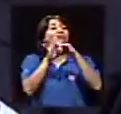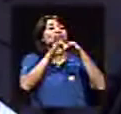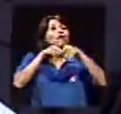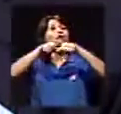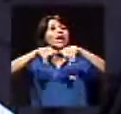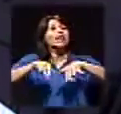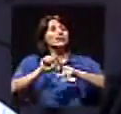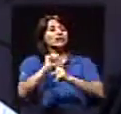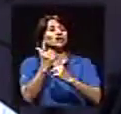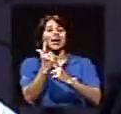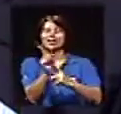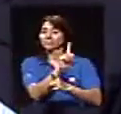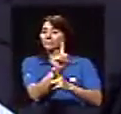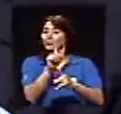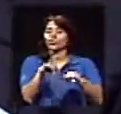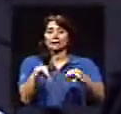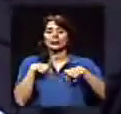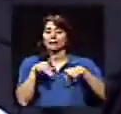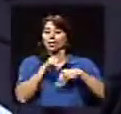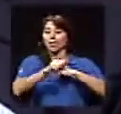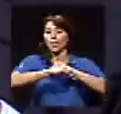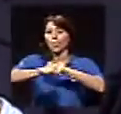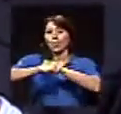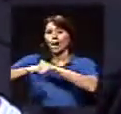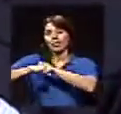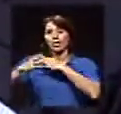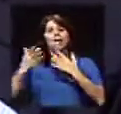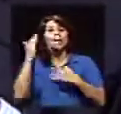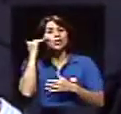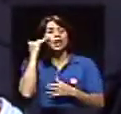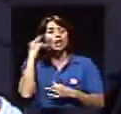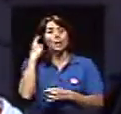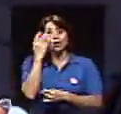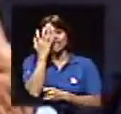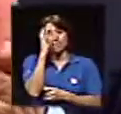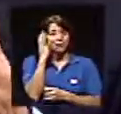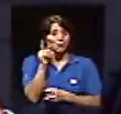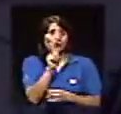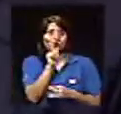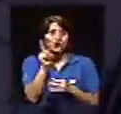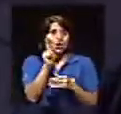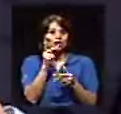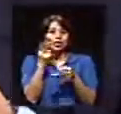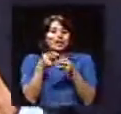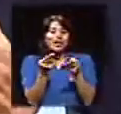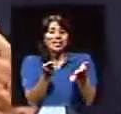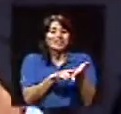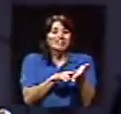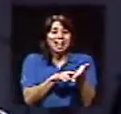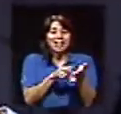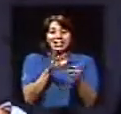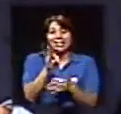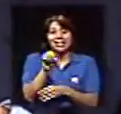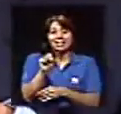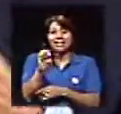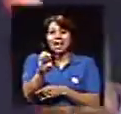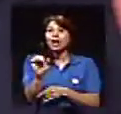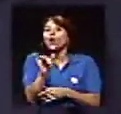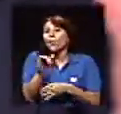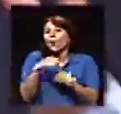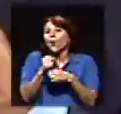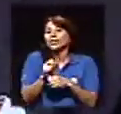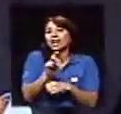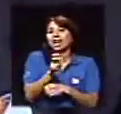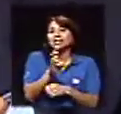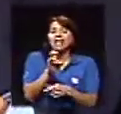área de propaganda porque Facebook no se registra en el Tribunal Supremo de Elecciones como lo hace Canal 7 o como lo hace Repretel o